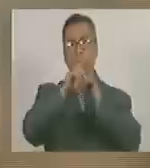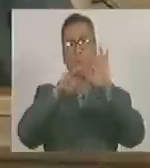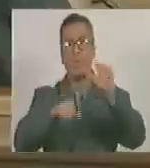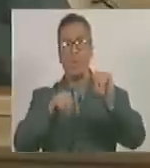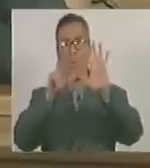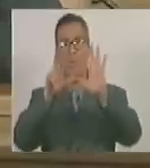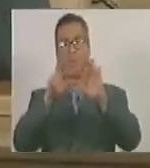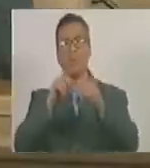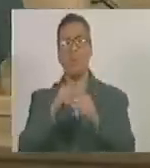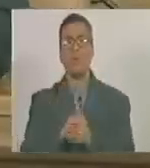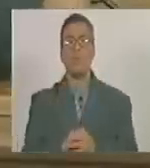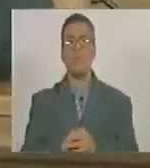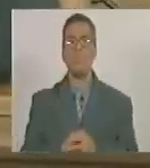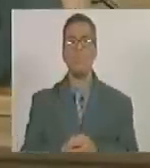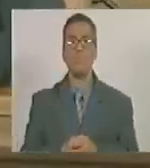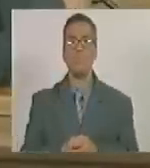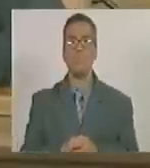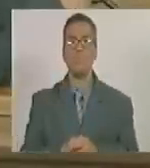6.560.218.